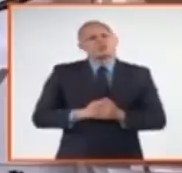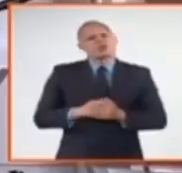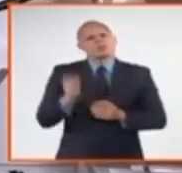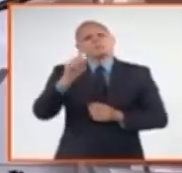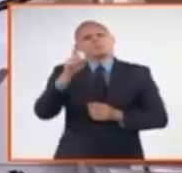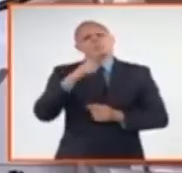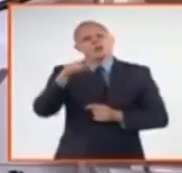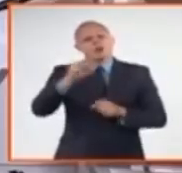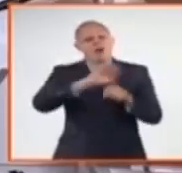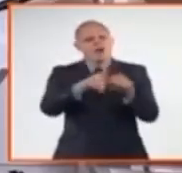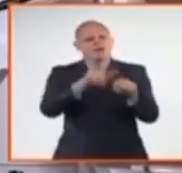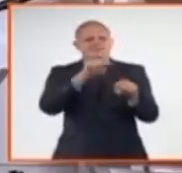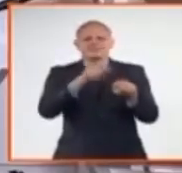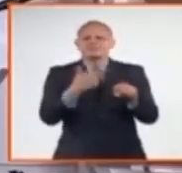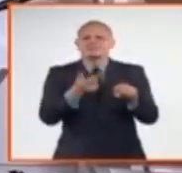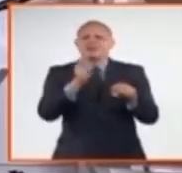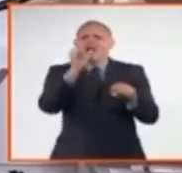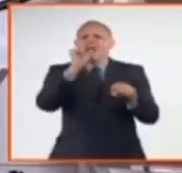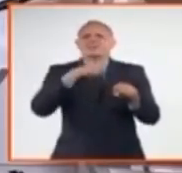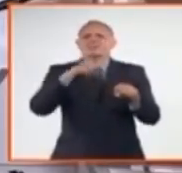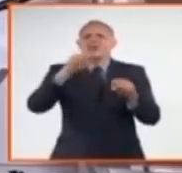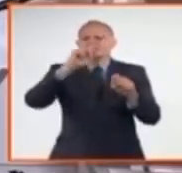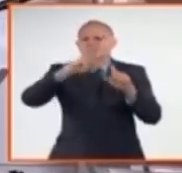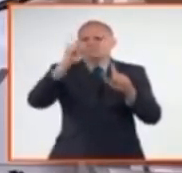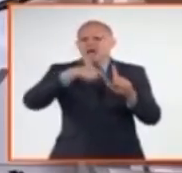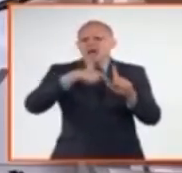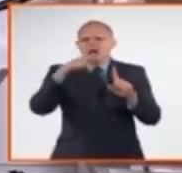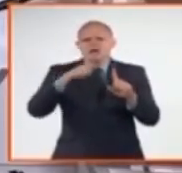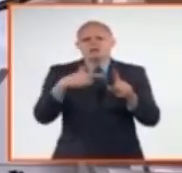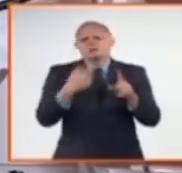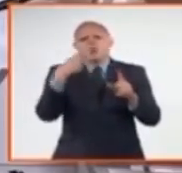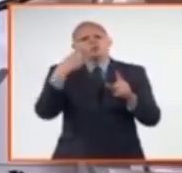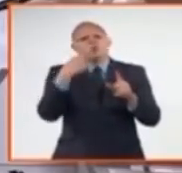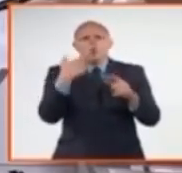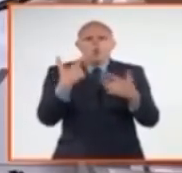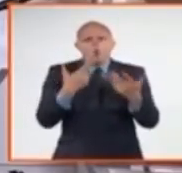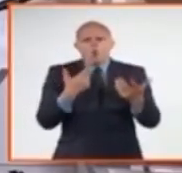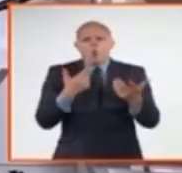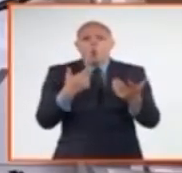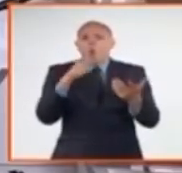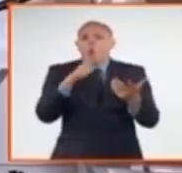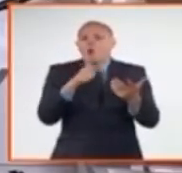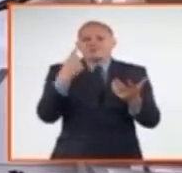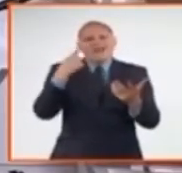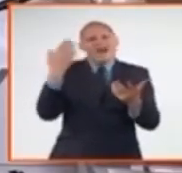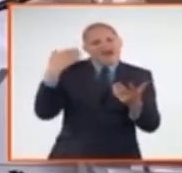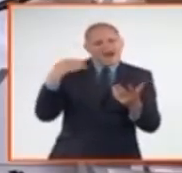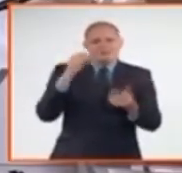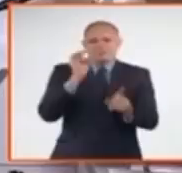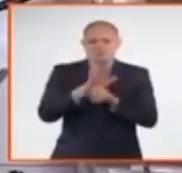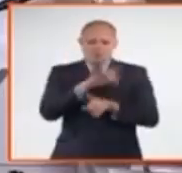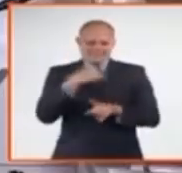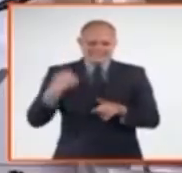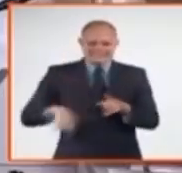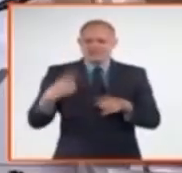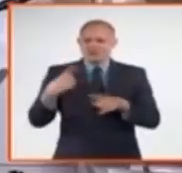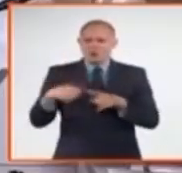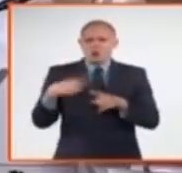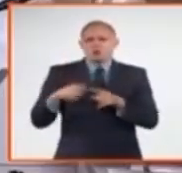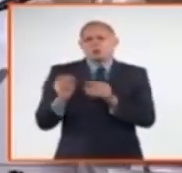primera es que la alta transmisión de la cepa muy una de las de los virus más contagios